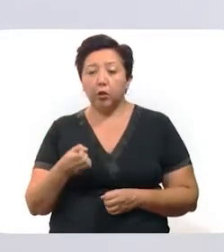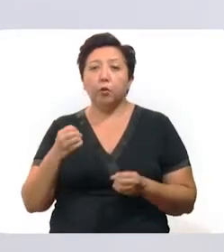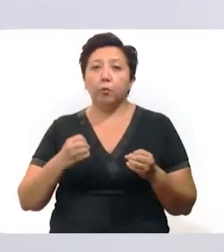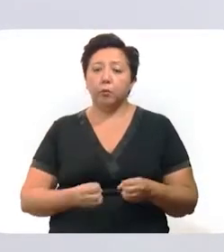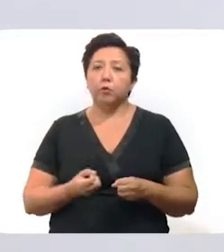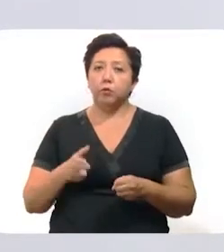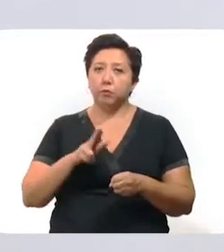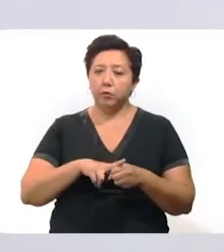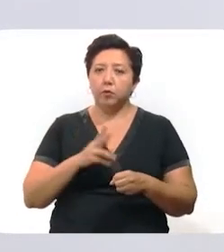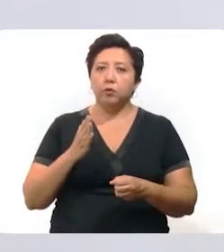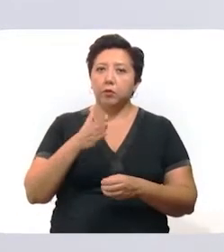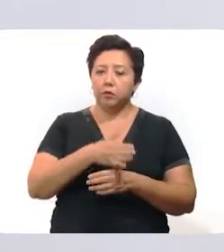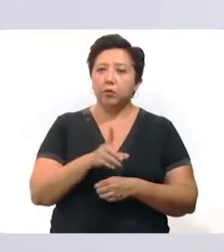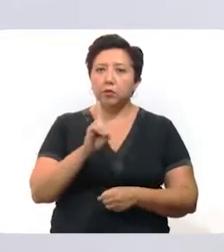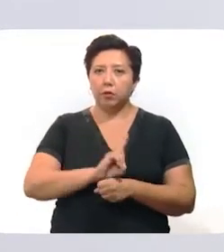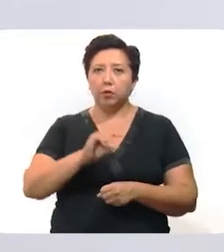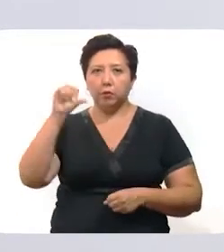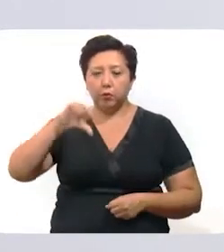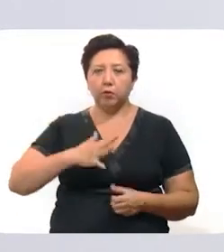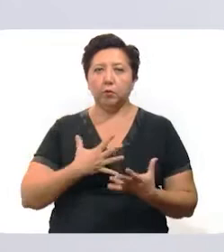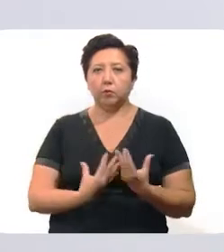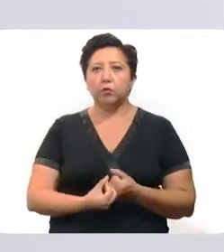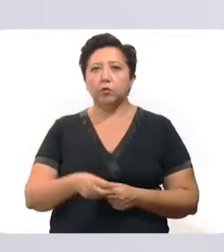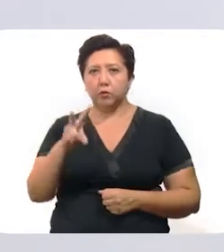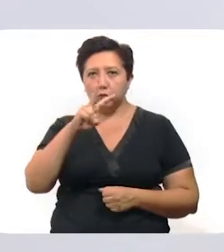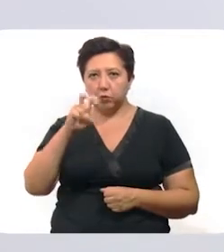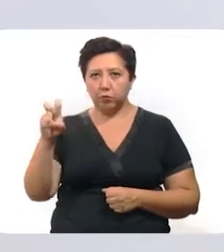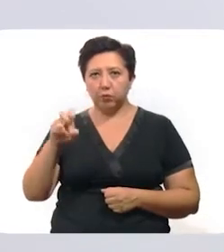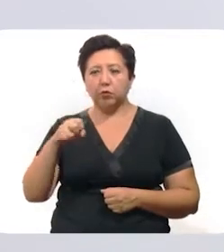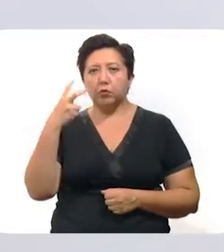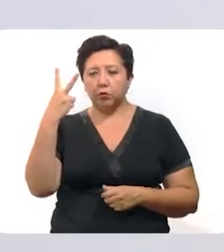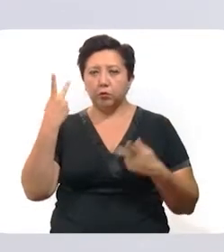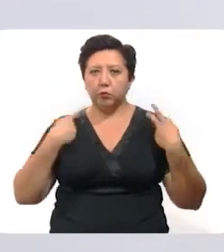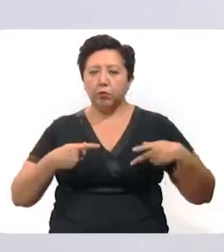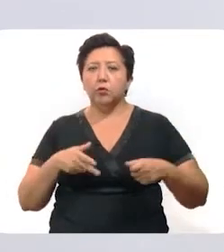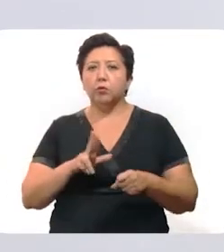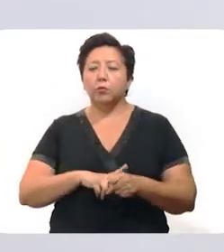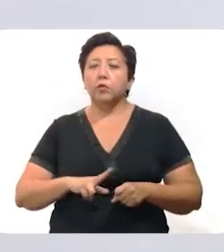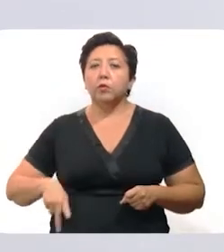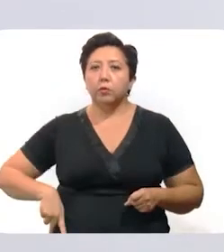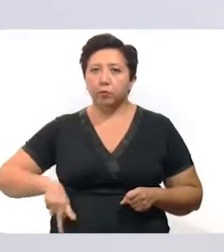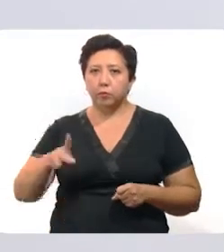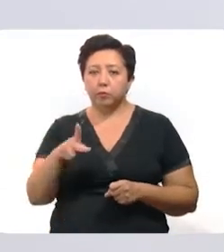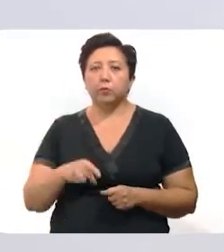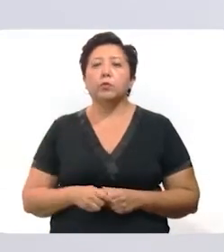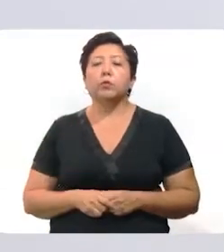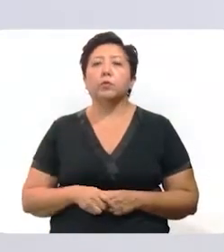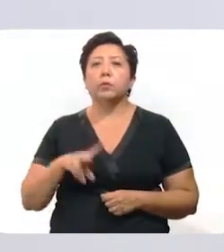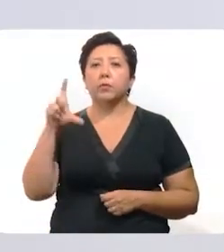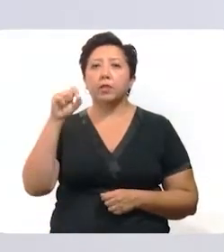hospitalaria y los ingresos diarios. El día de hoy tenemos 202 pacientes en hospitales públicos.